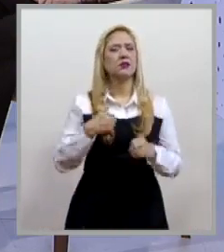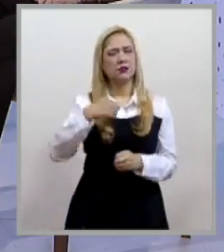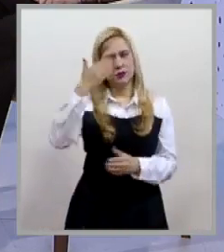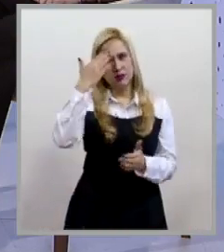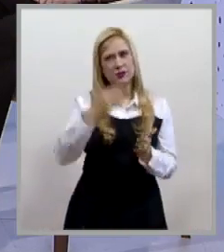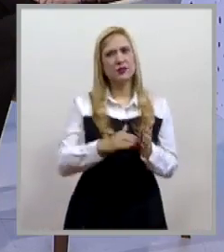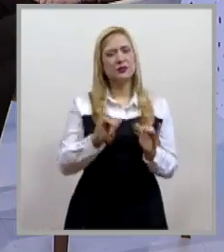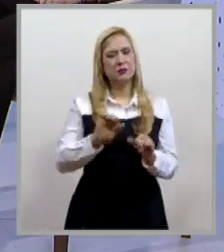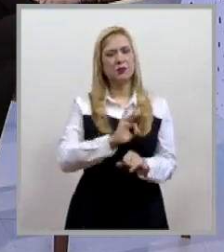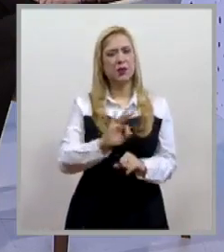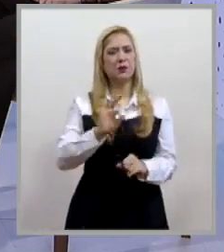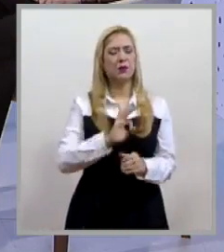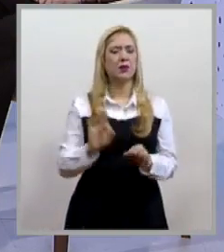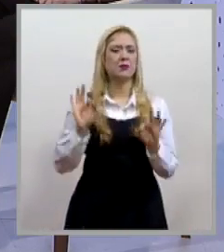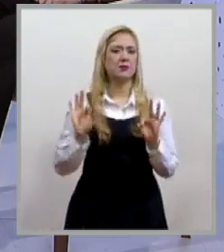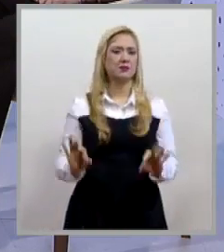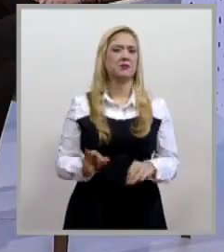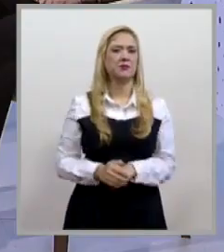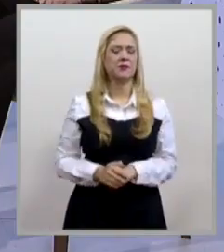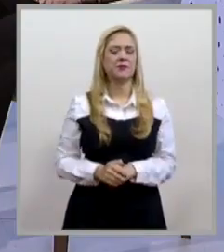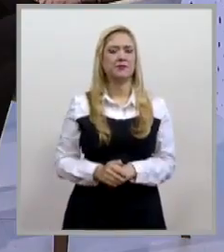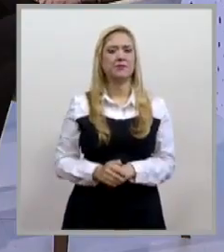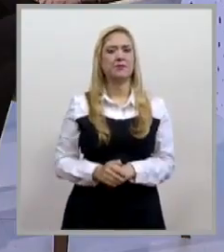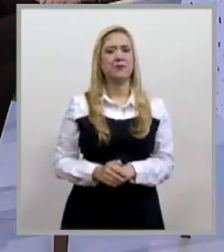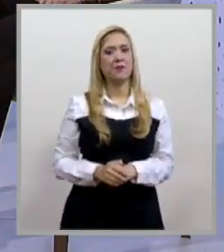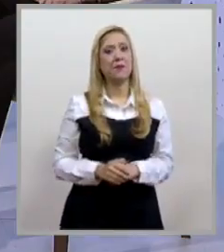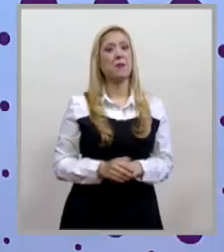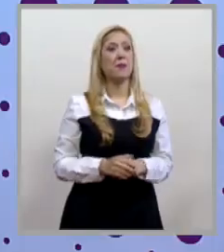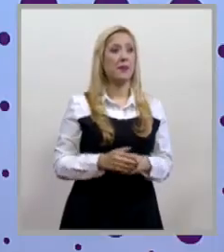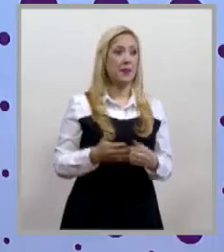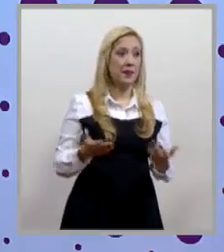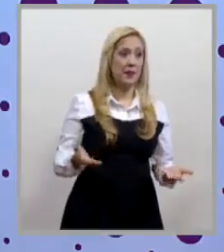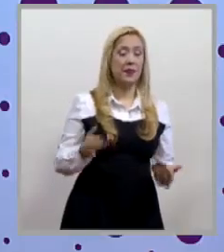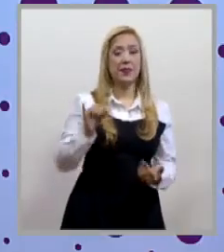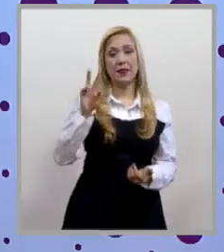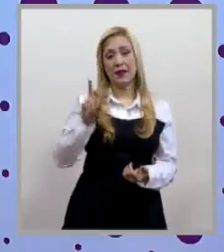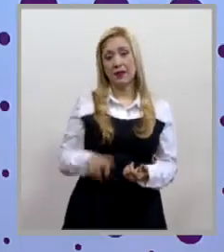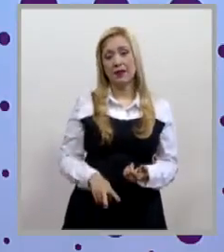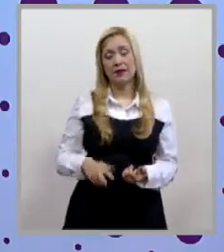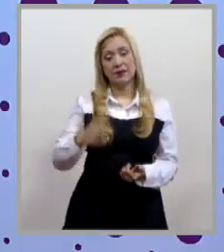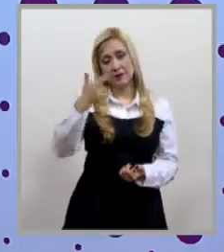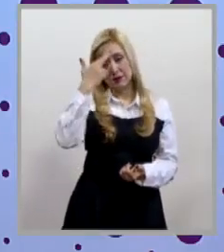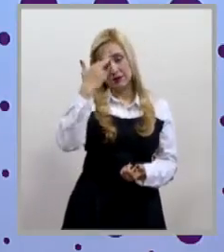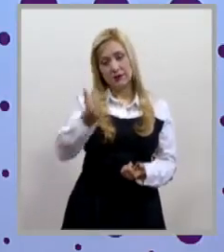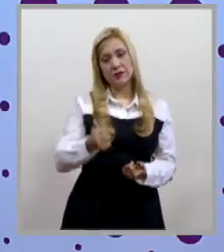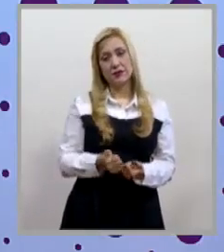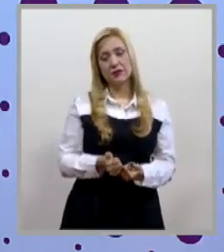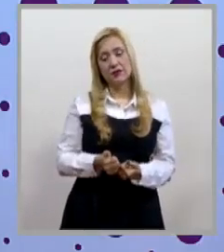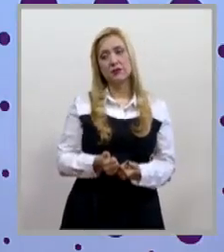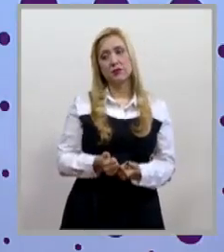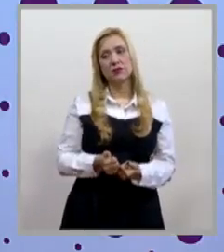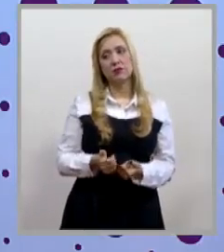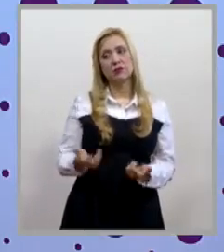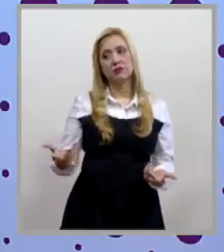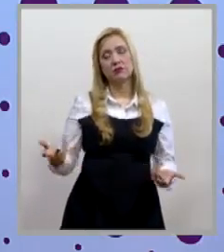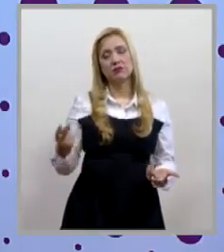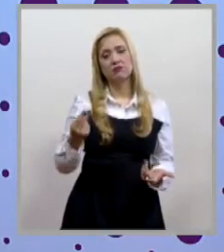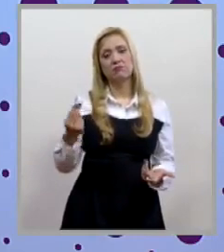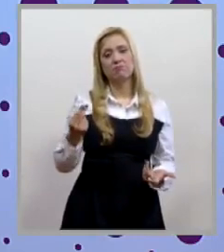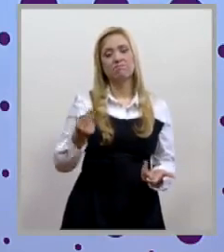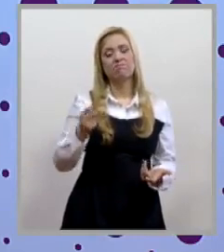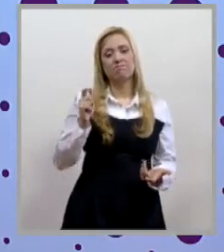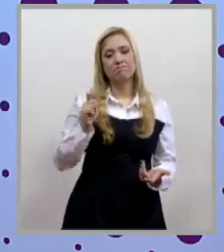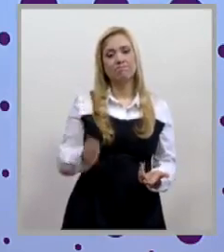esperados. Sin duda. Y bueno, no tenemos más espacio para dedicarle al pacto, pero sin duda un pacto muy relevante para que